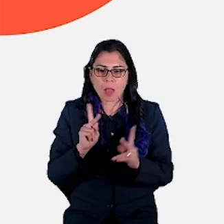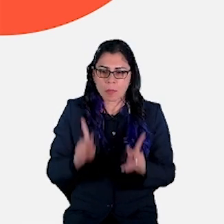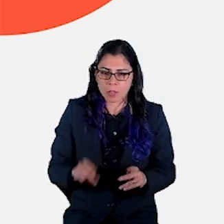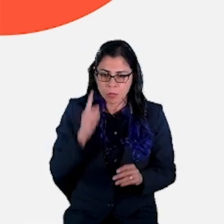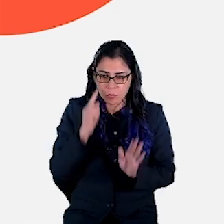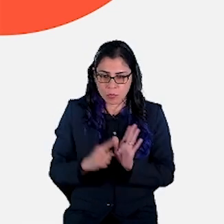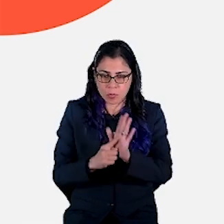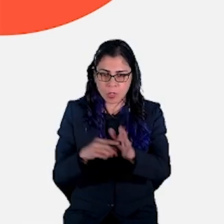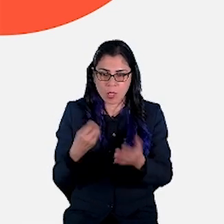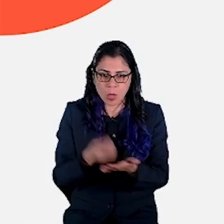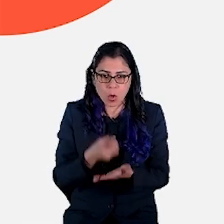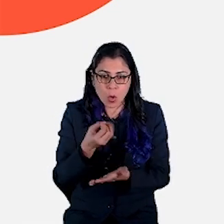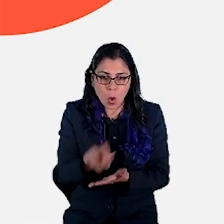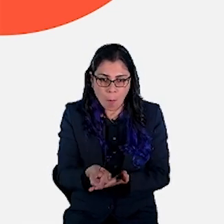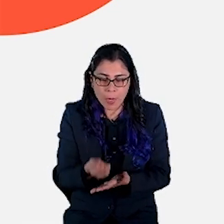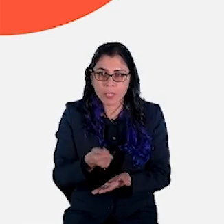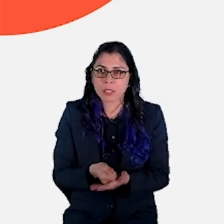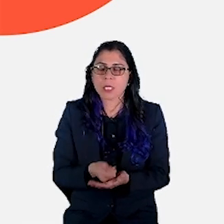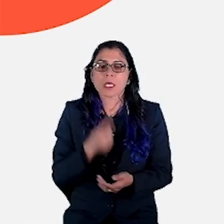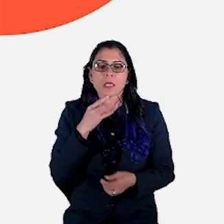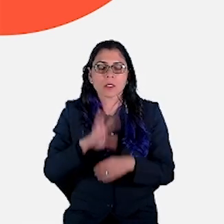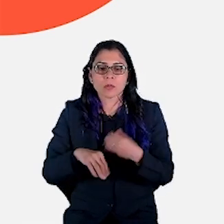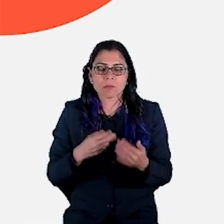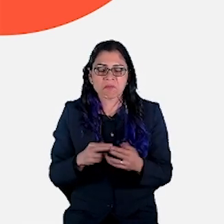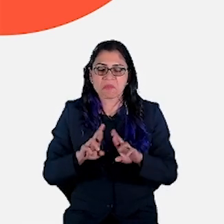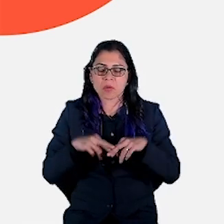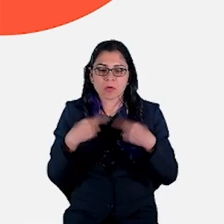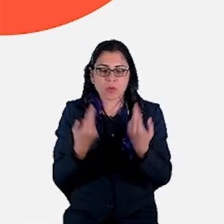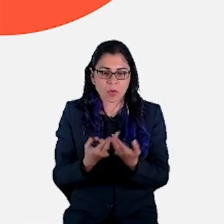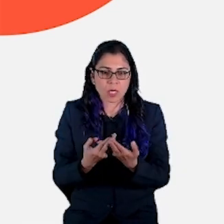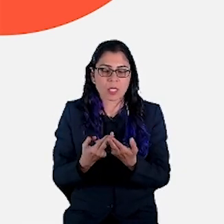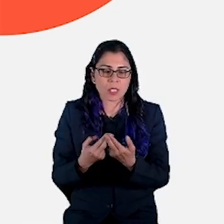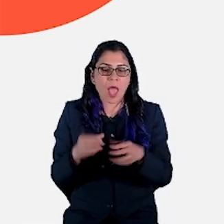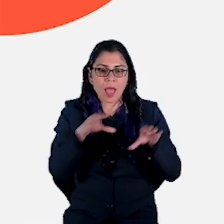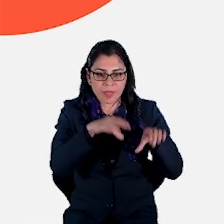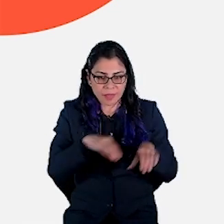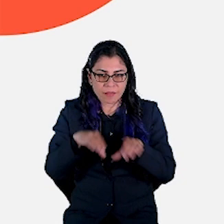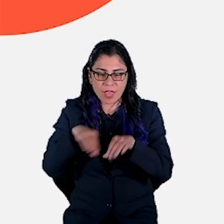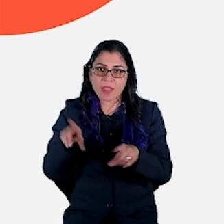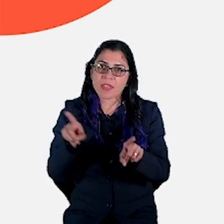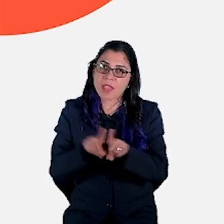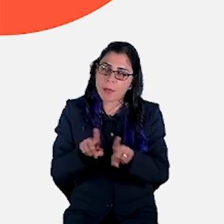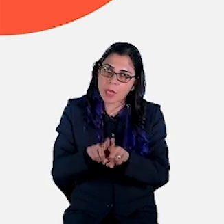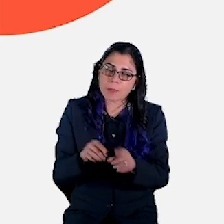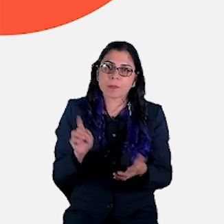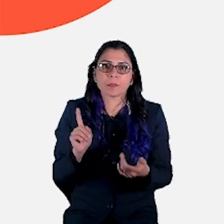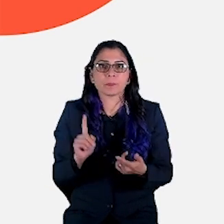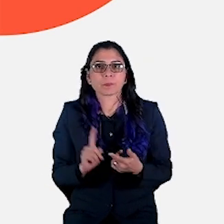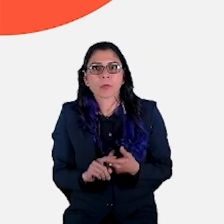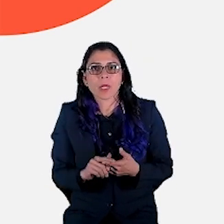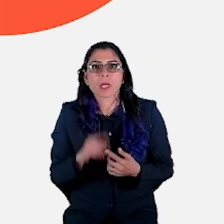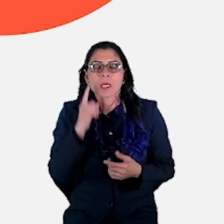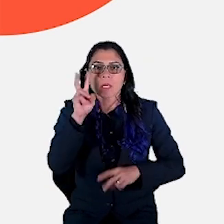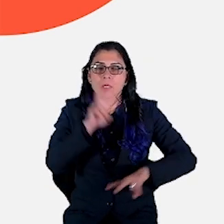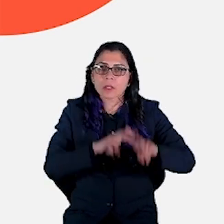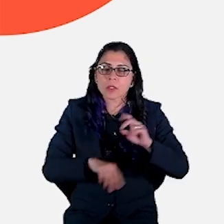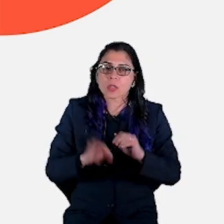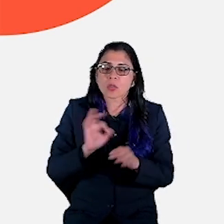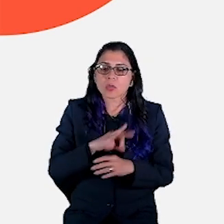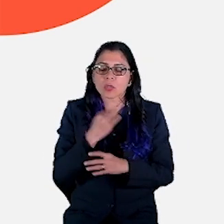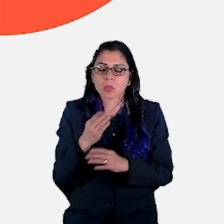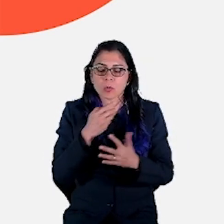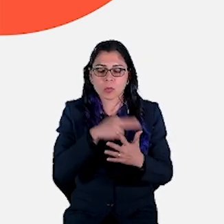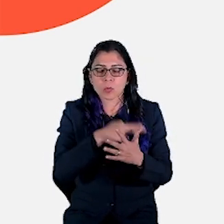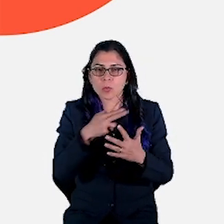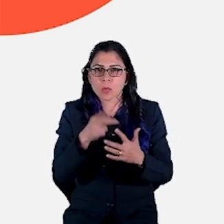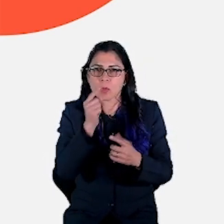turismo de compras turismo de reuniones eventos eh Y nos permitió hacer este análisis también ir en dos fases o